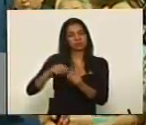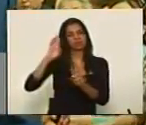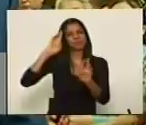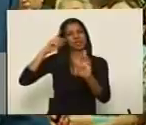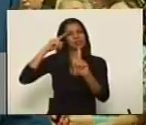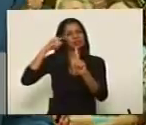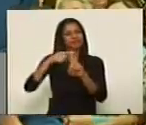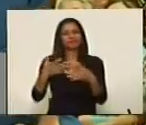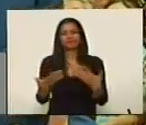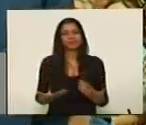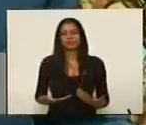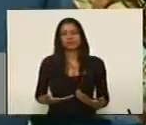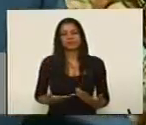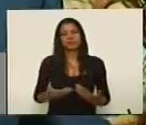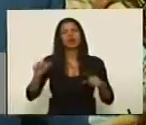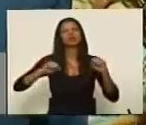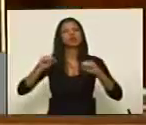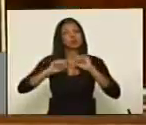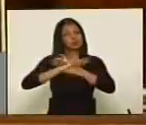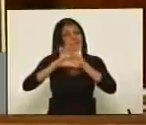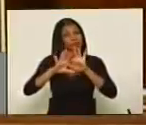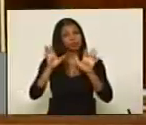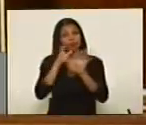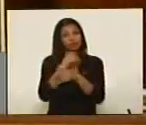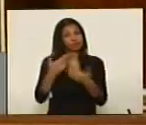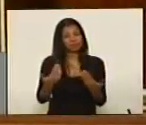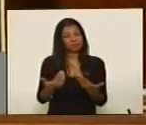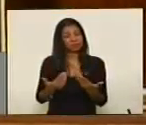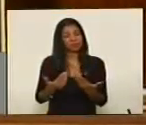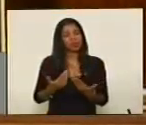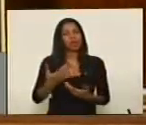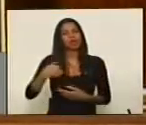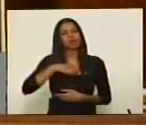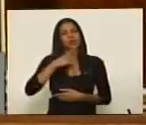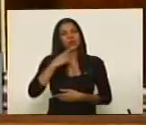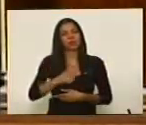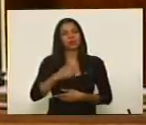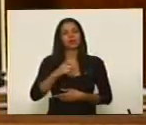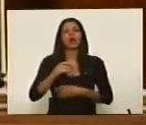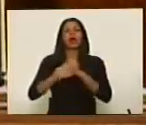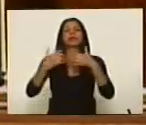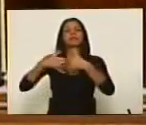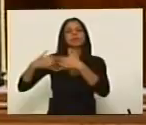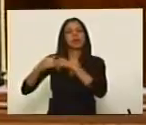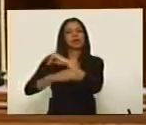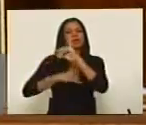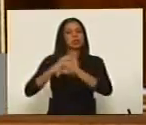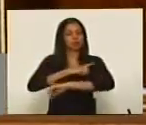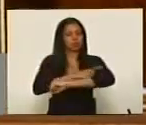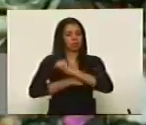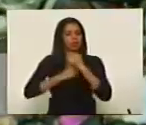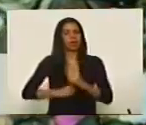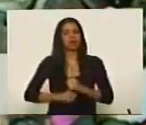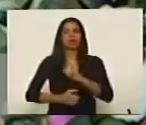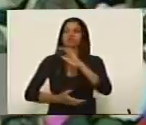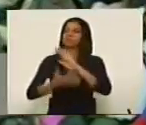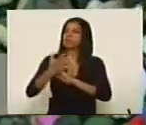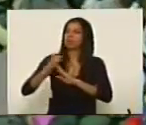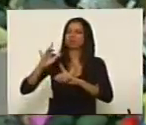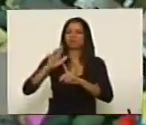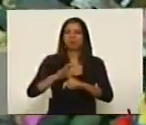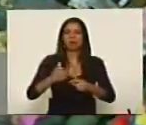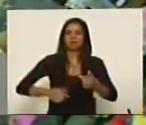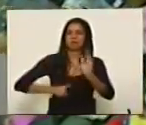estrategia, que sin duda alguna fue revelada hasta último momento. Porque así cuando las grandes multinacionales acuden al mercado especulativo, al